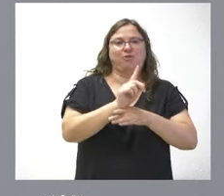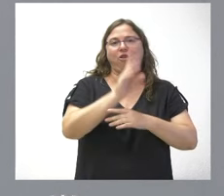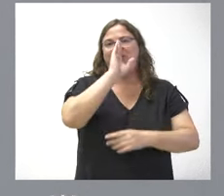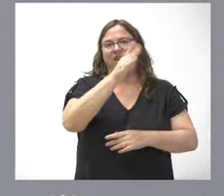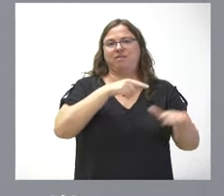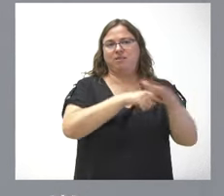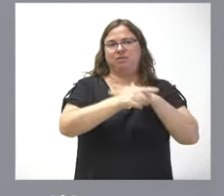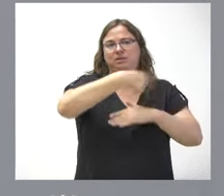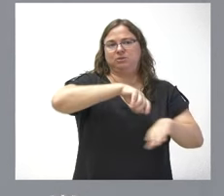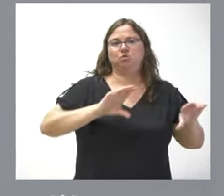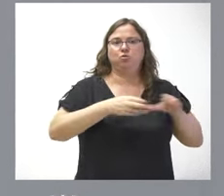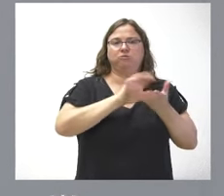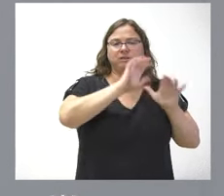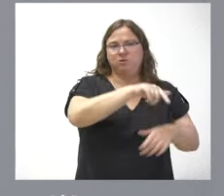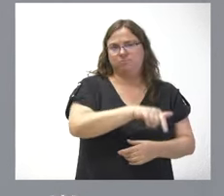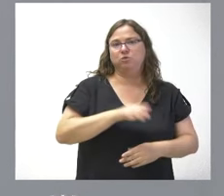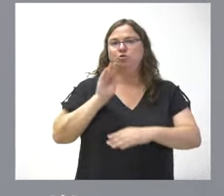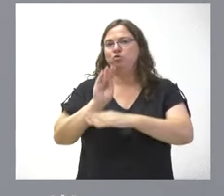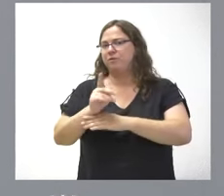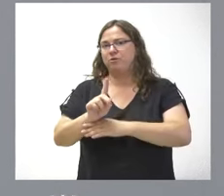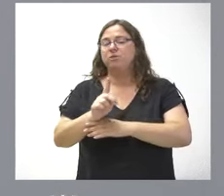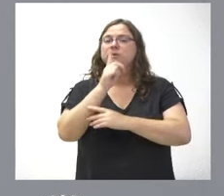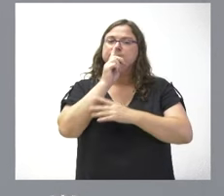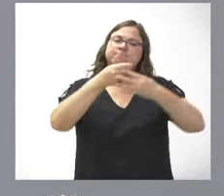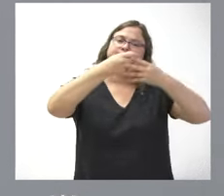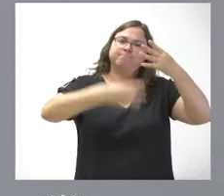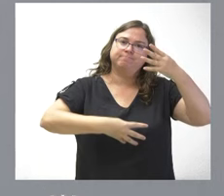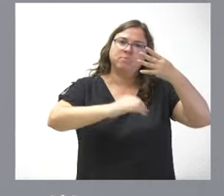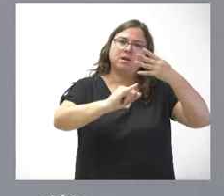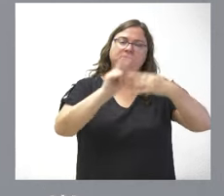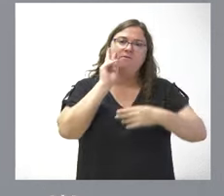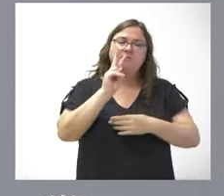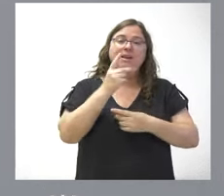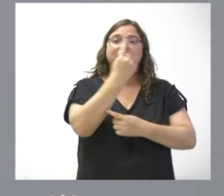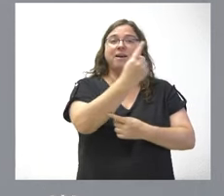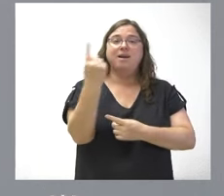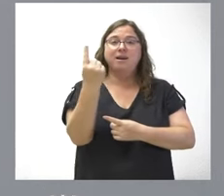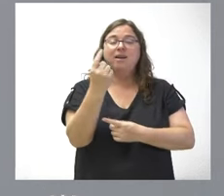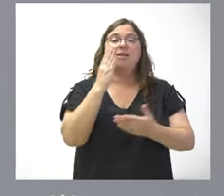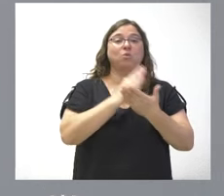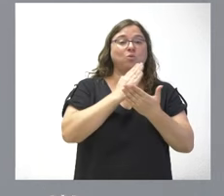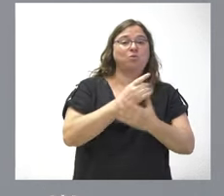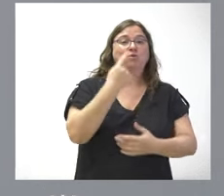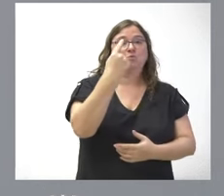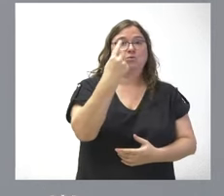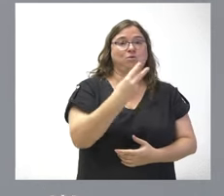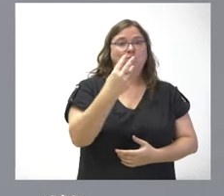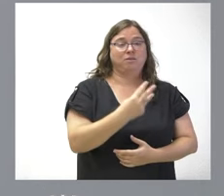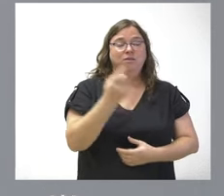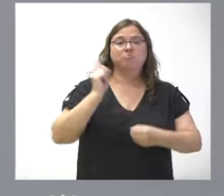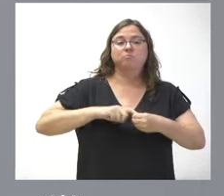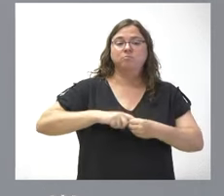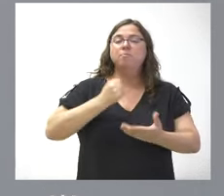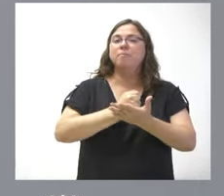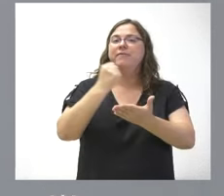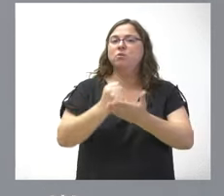por parte de la junta tienen ustedes la distribución por cada uno de esos tres cursos de los alumnos que se han matriculado al día de